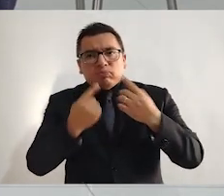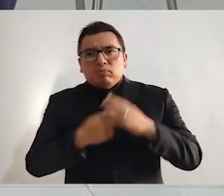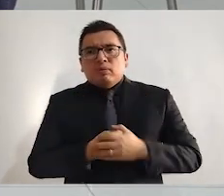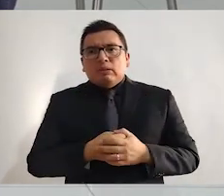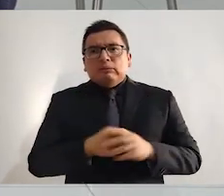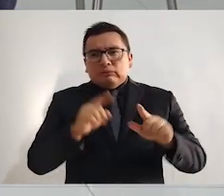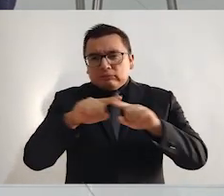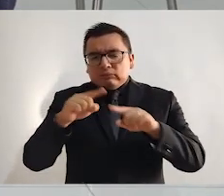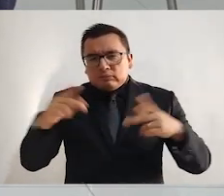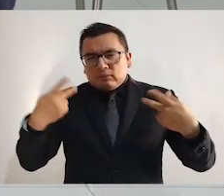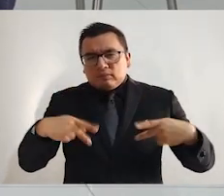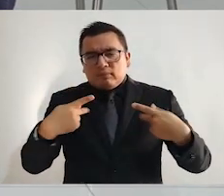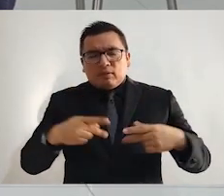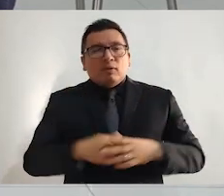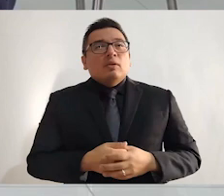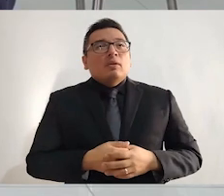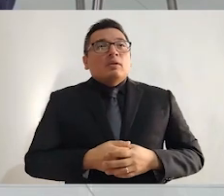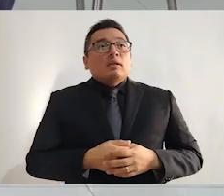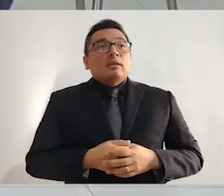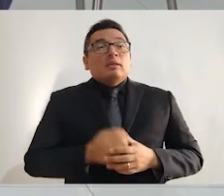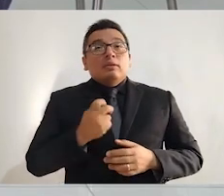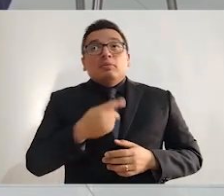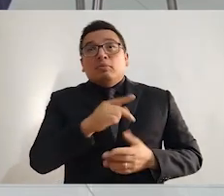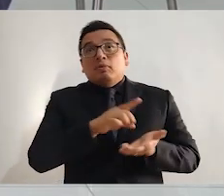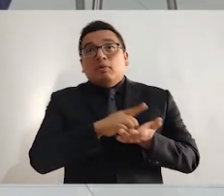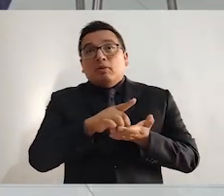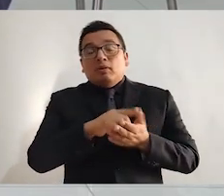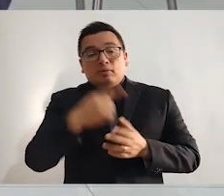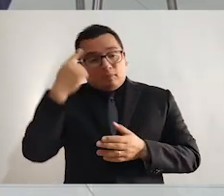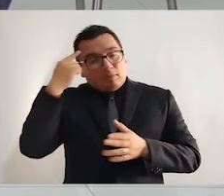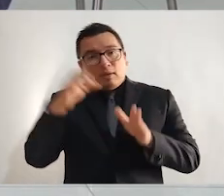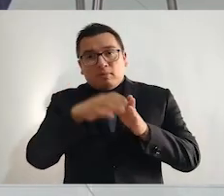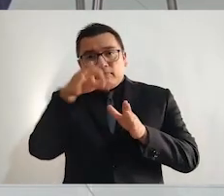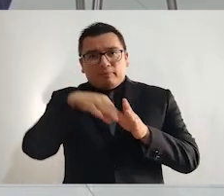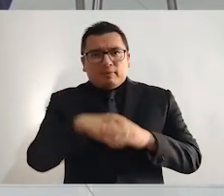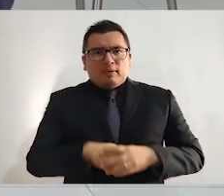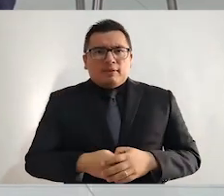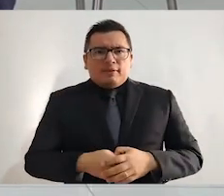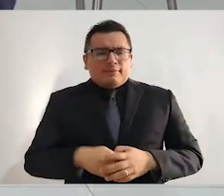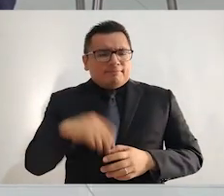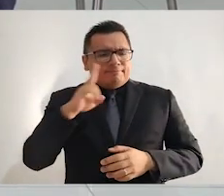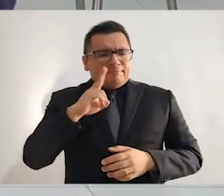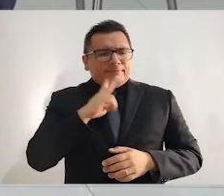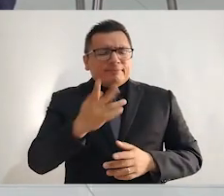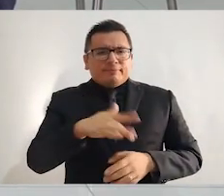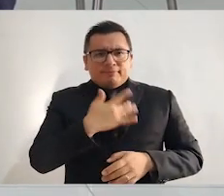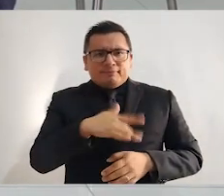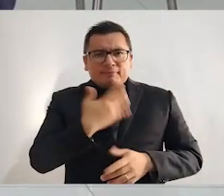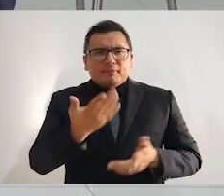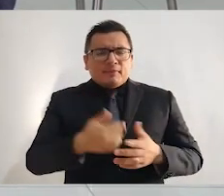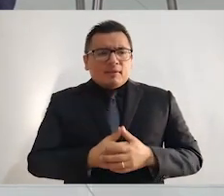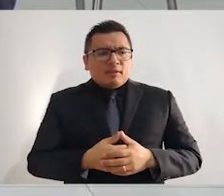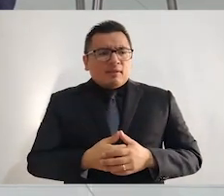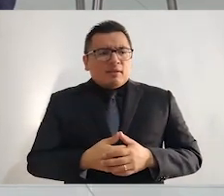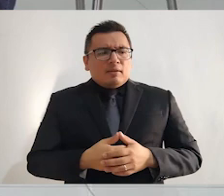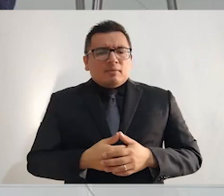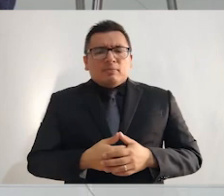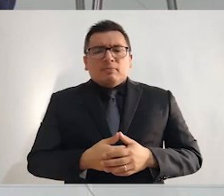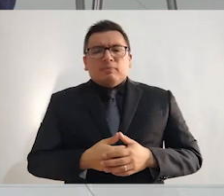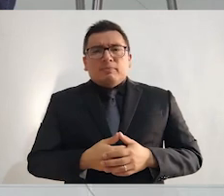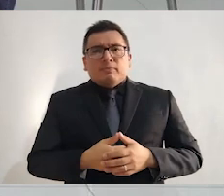con algunas personas en el recorrido para poder ejercer su voto. ¿Cómo le fue? ¿Qué pudieron sentir? ¿Qué pudieron